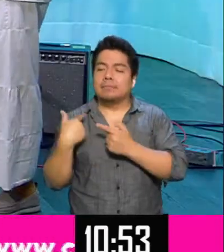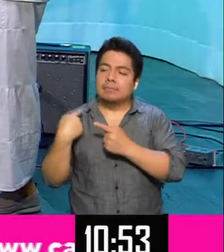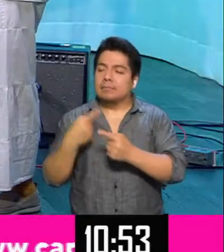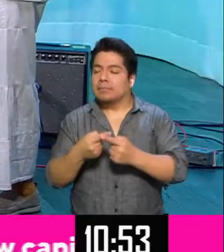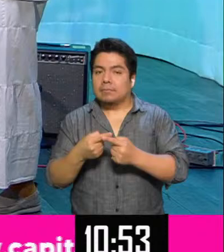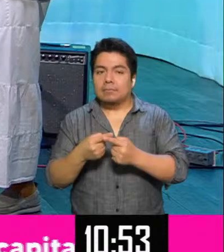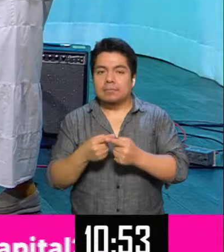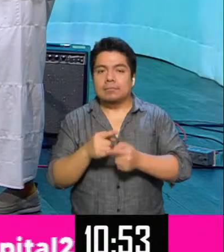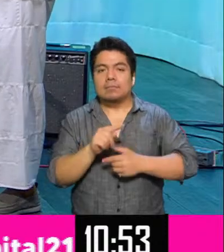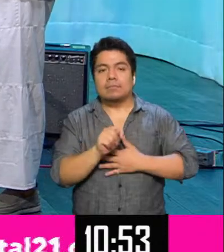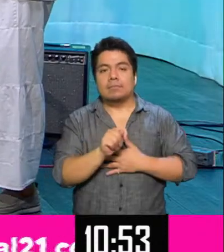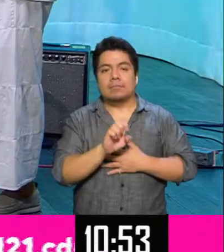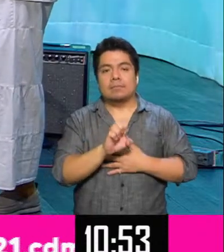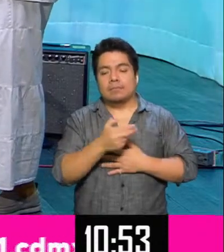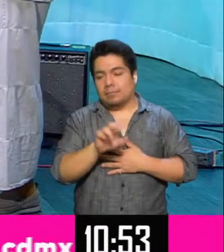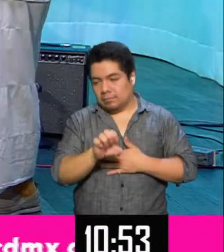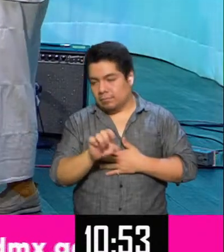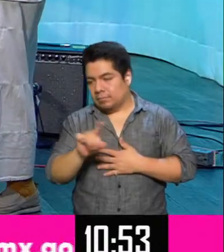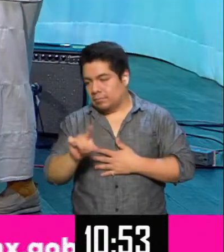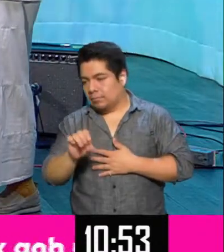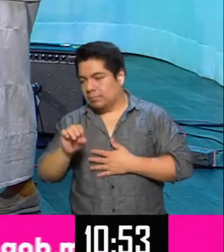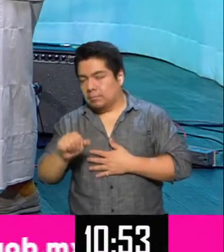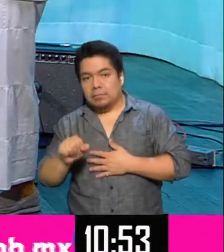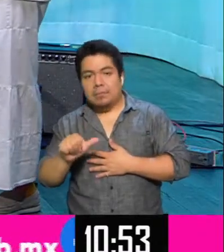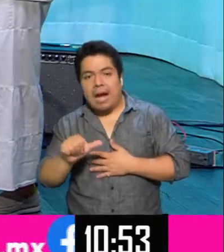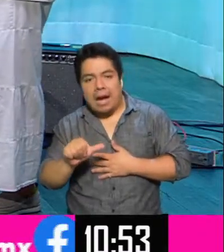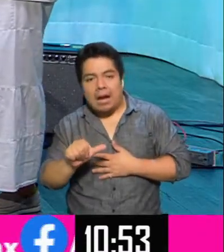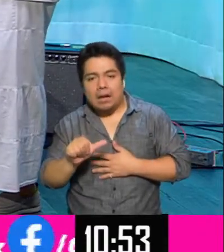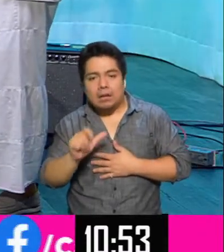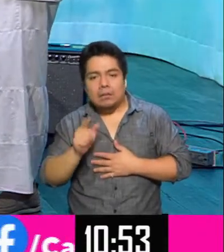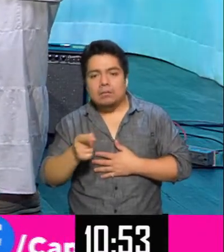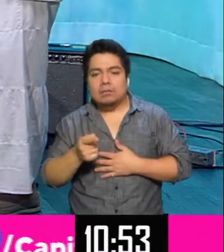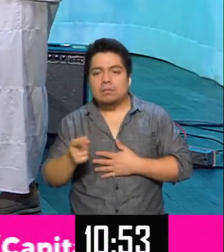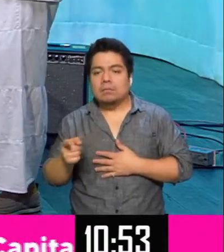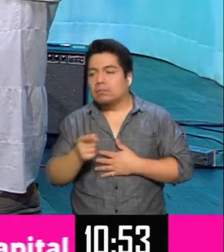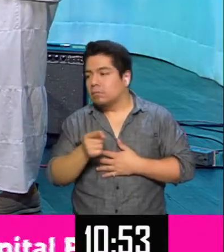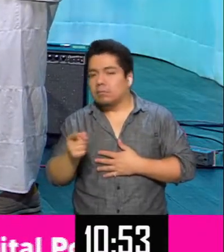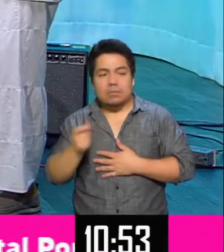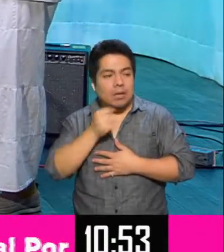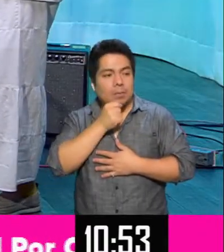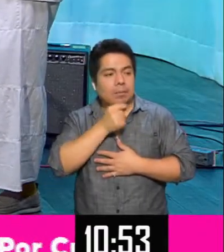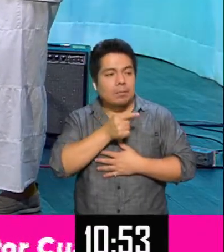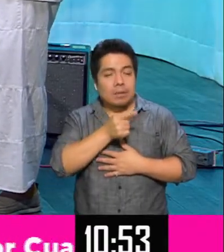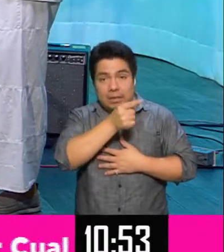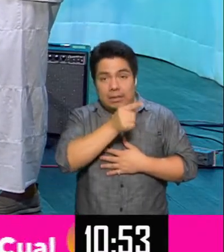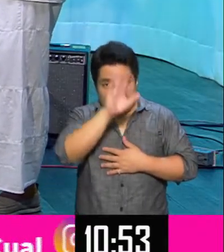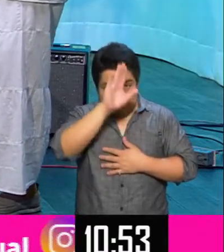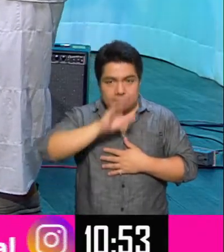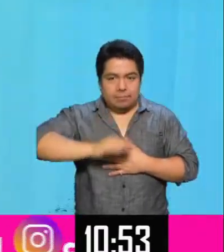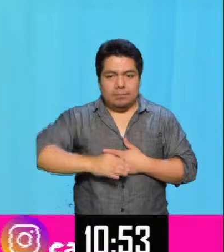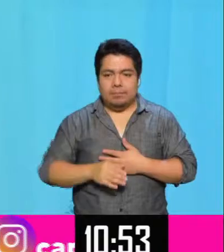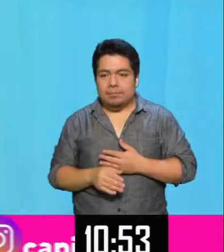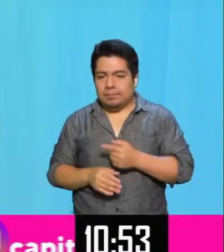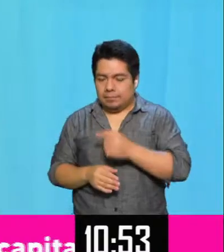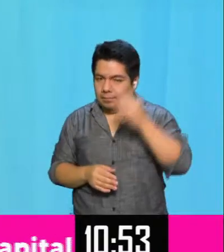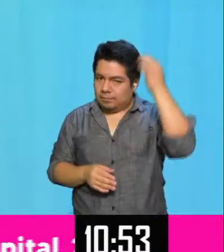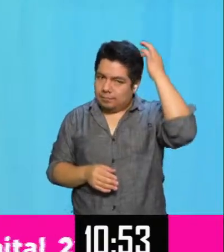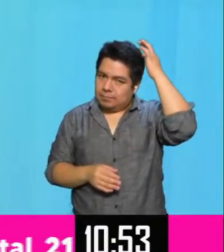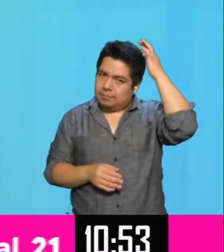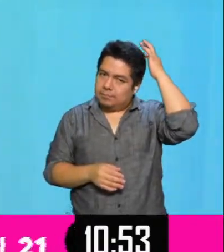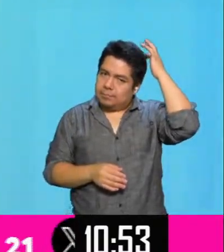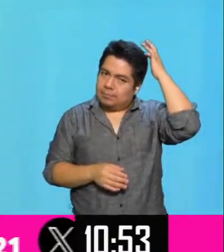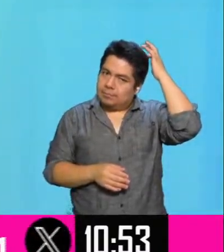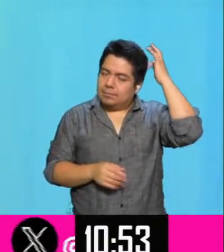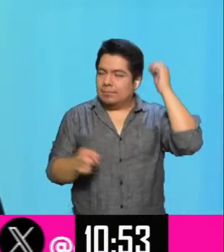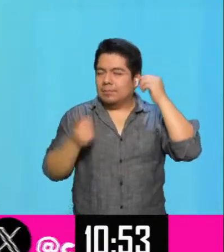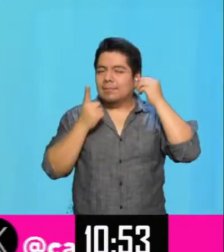The Soma? Pero están en chavitos, ¿eh? A este le ¿Quién acaba es de el dar vocero? permiso su mamá. ¿Quién habla? Él levantó la mano. Usted mero, adelante, Es el compañero. Caimán. Él es